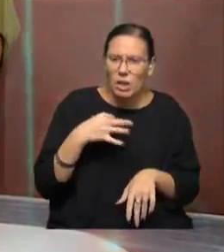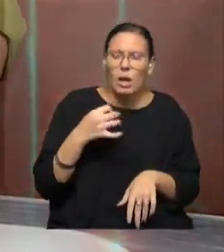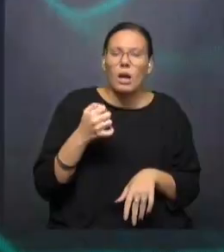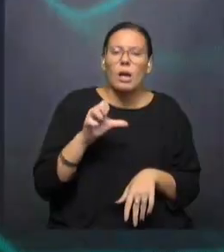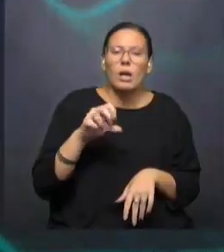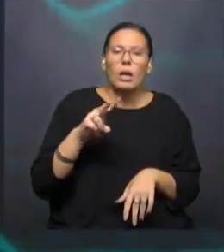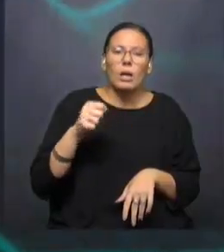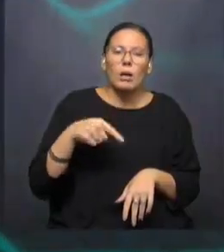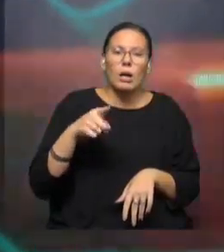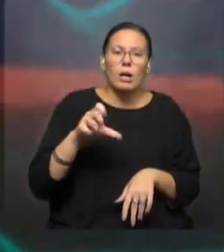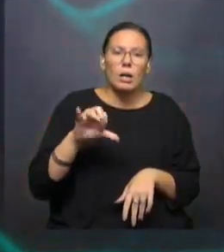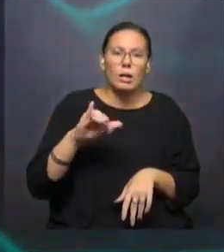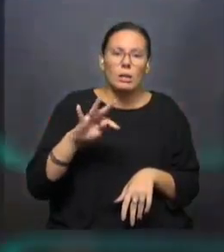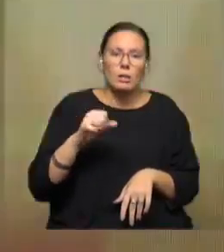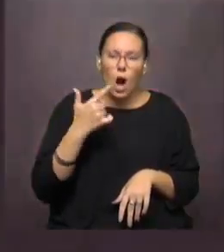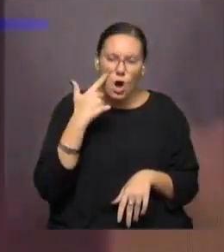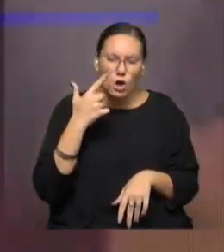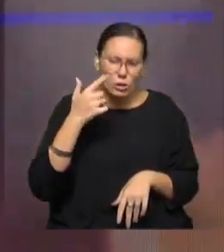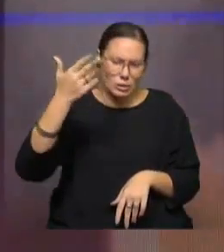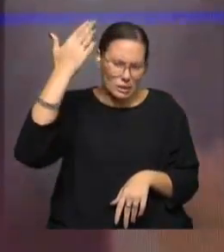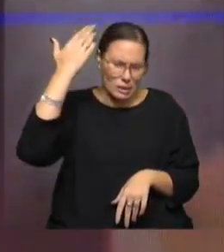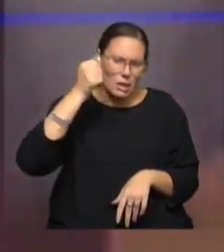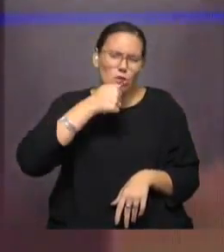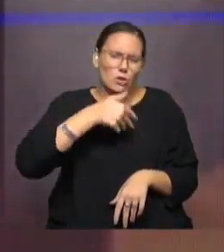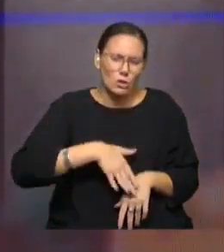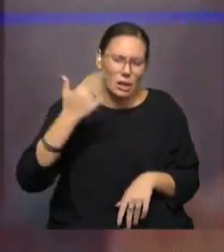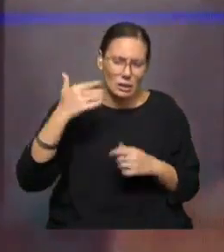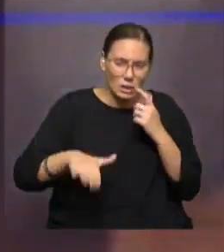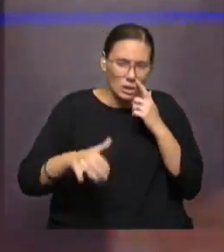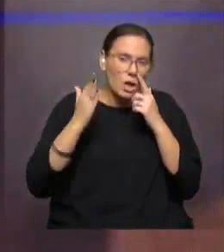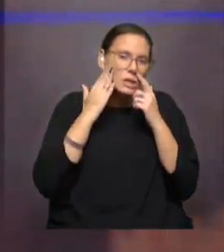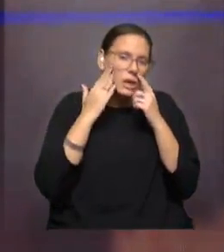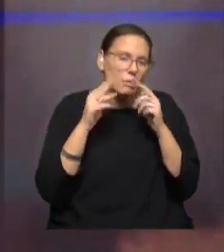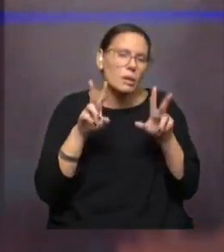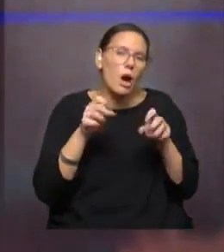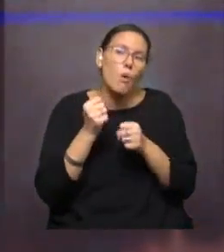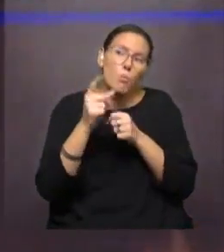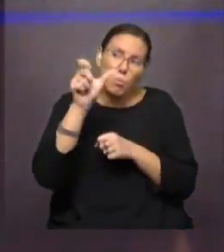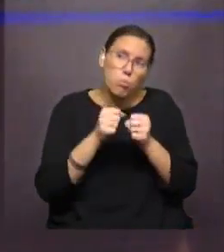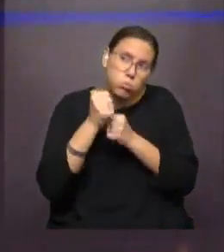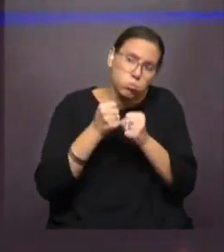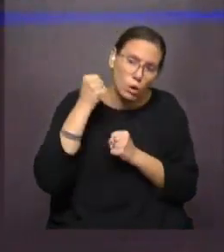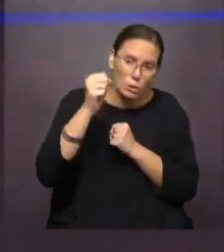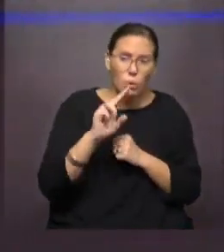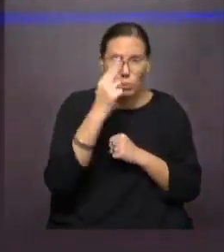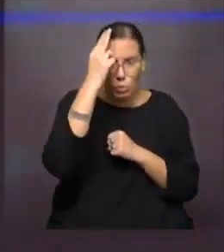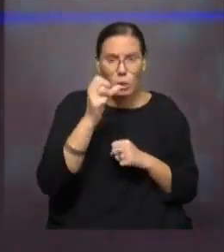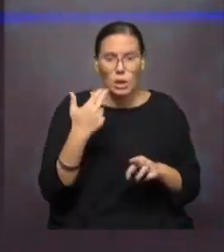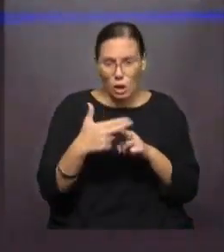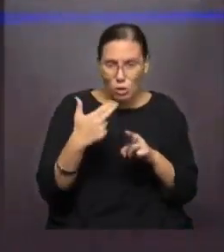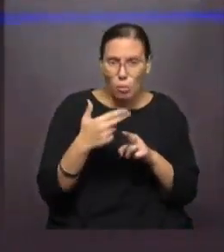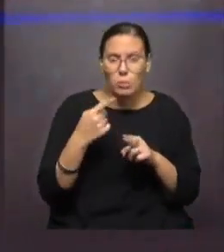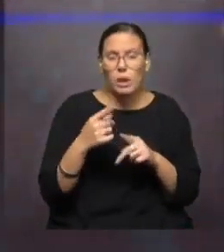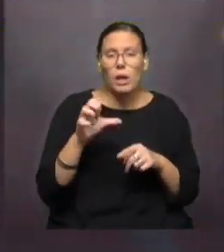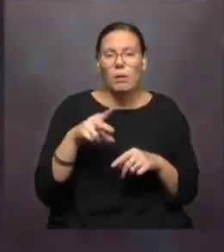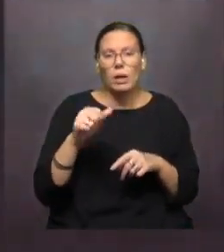evangelista Mirá yo conocí a la anécdota Desde niño te diría o sea sabía el titular de que había un boxeador uruguayo llamado evangelista que